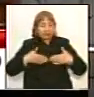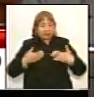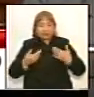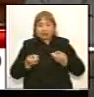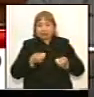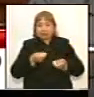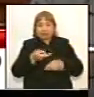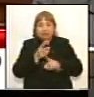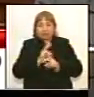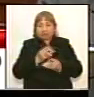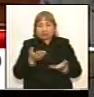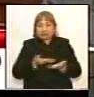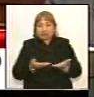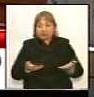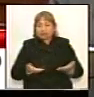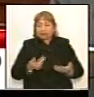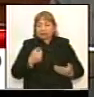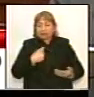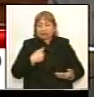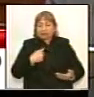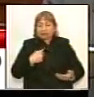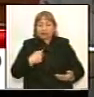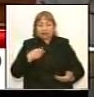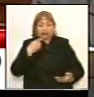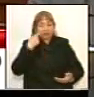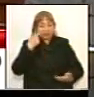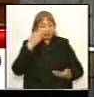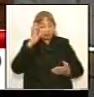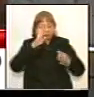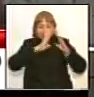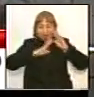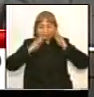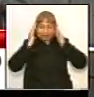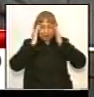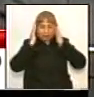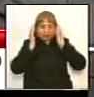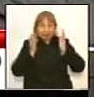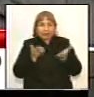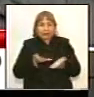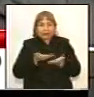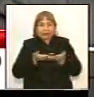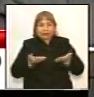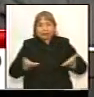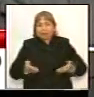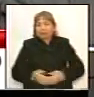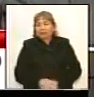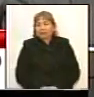eso. Eso veo preocupado esta situación.